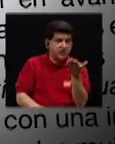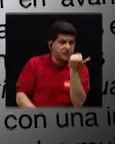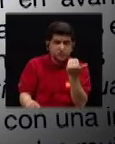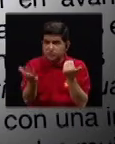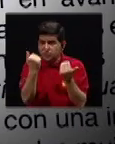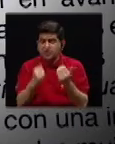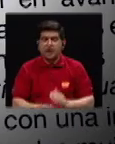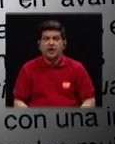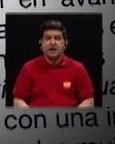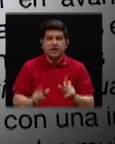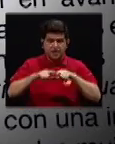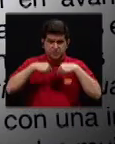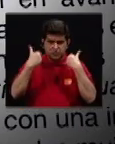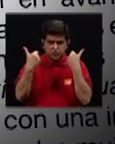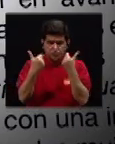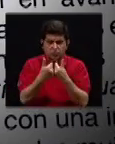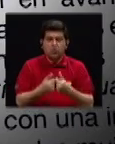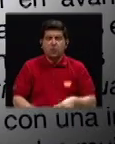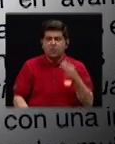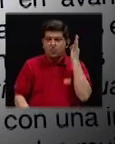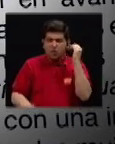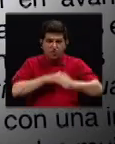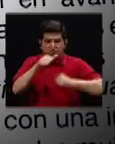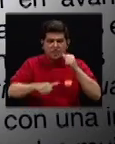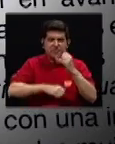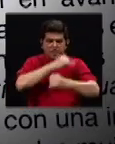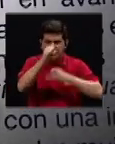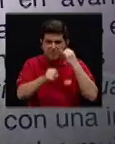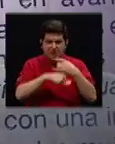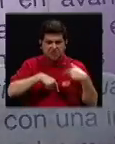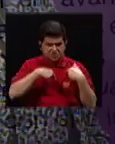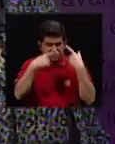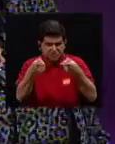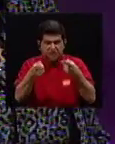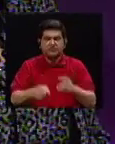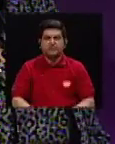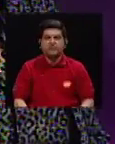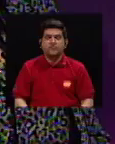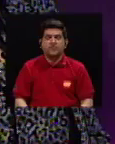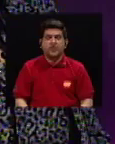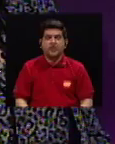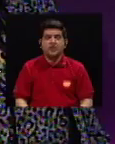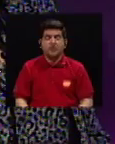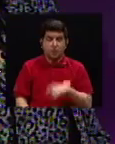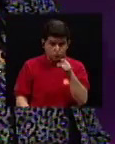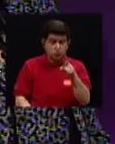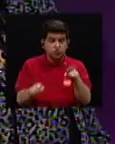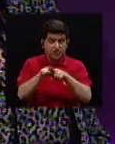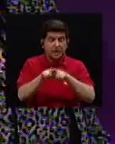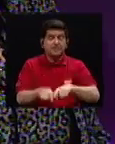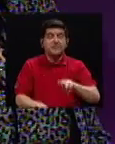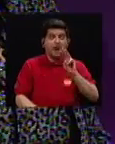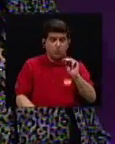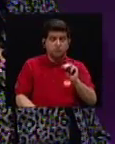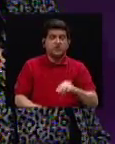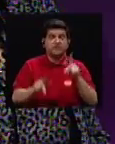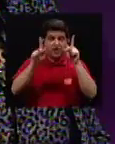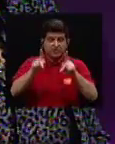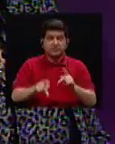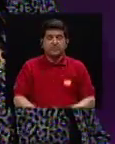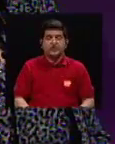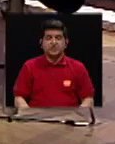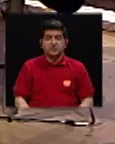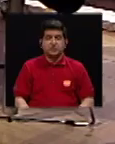feminista internacional estuvo ahí Ah tú Monserrat ha sido también una de las teóricas de del